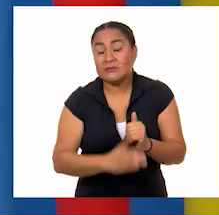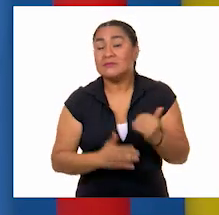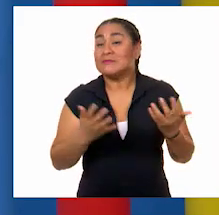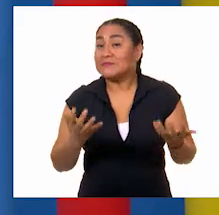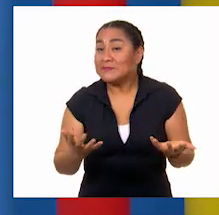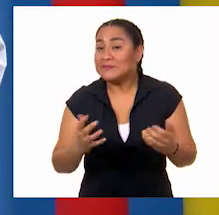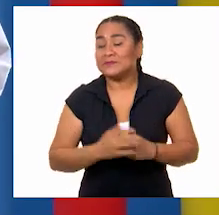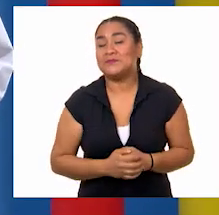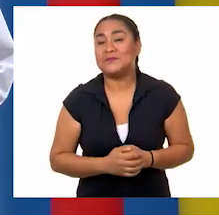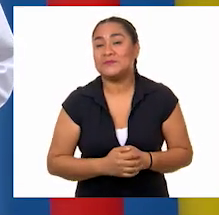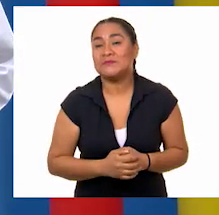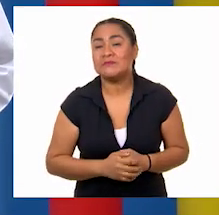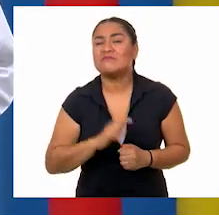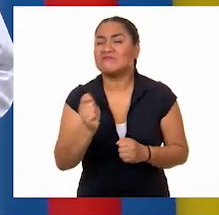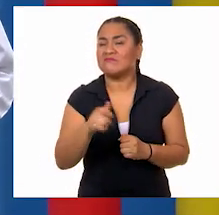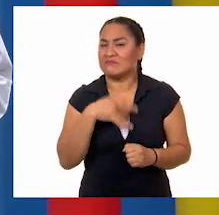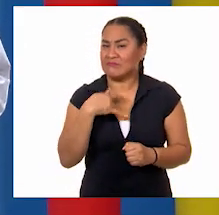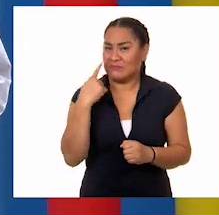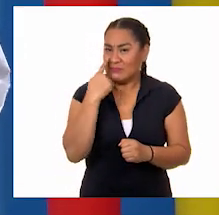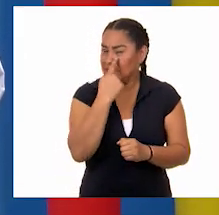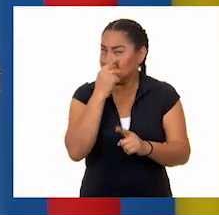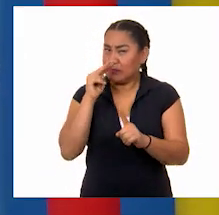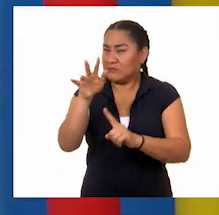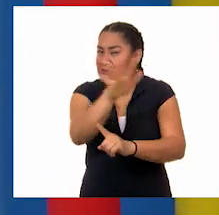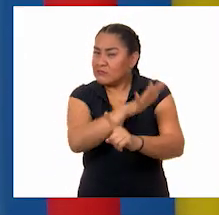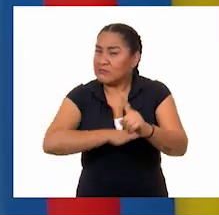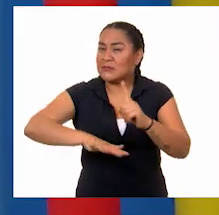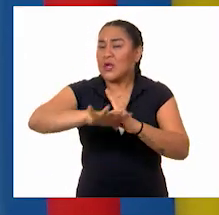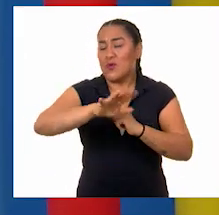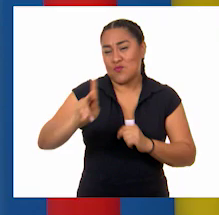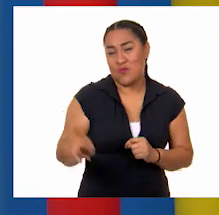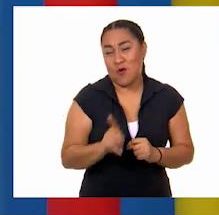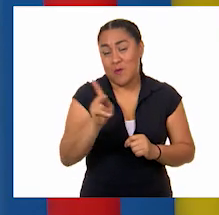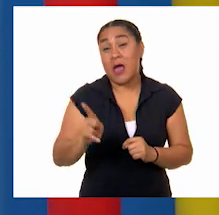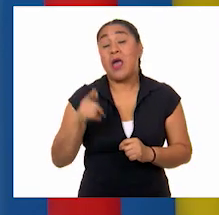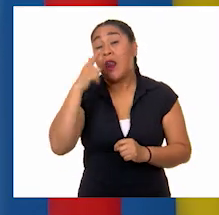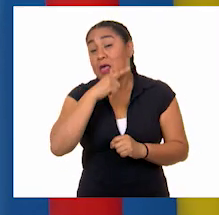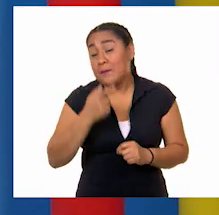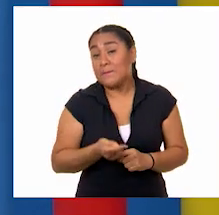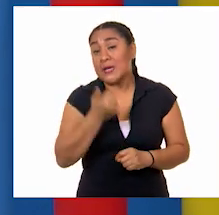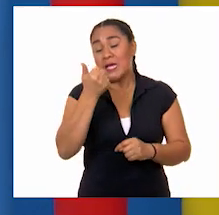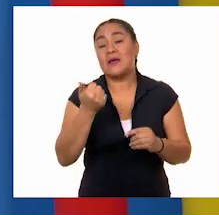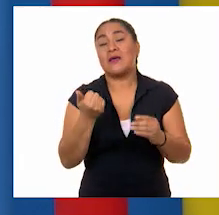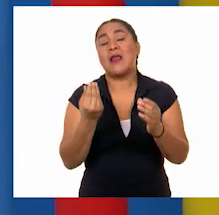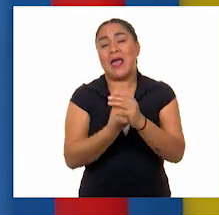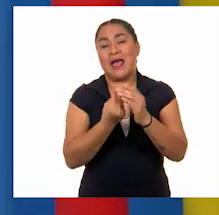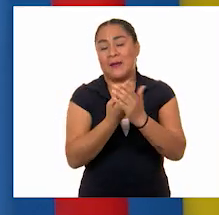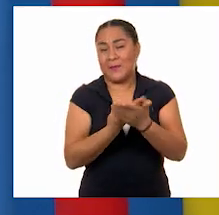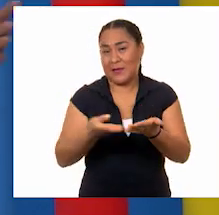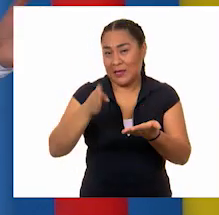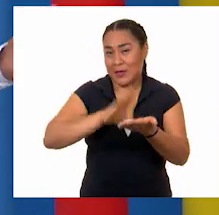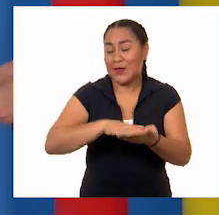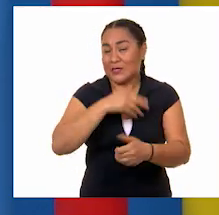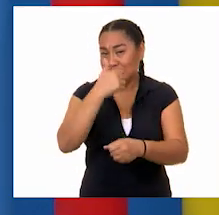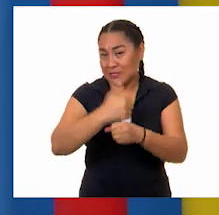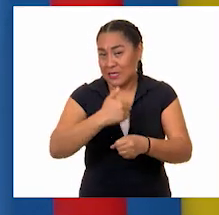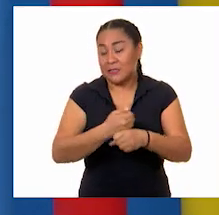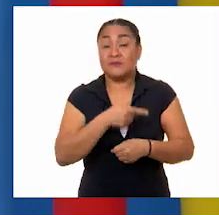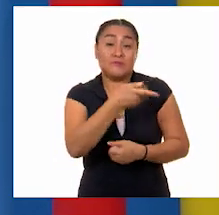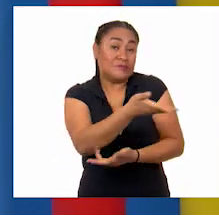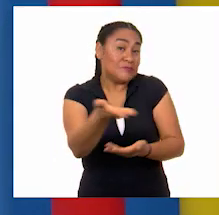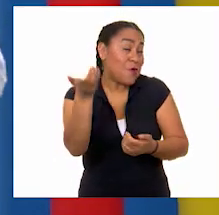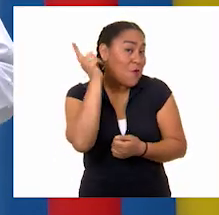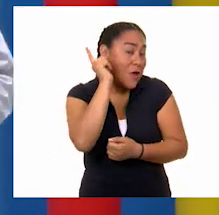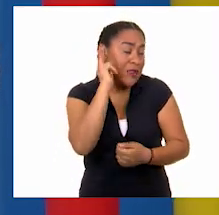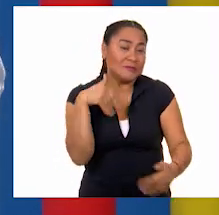con La cosmovisión de mi pueblo, de lengua materna, clase bilingüe, sexto grado. Espero que lo hayan